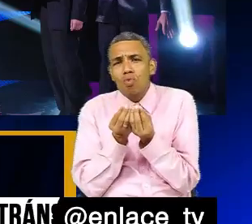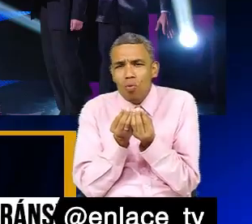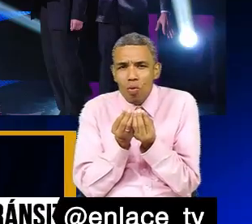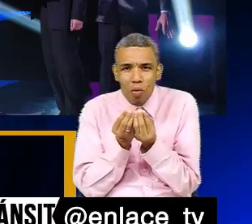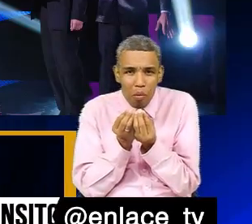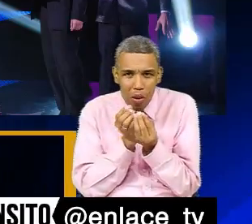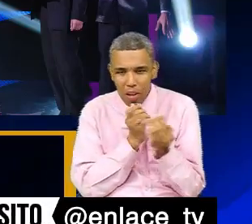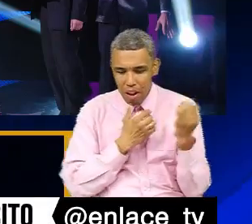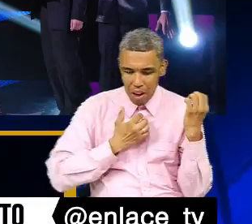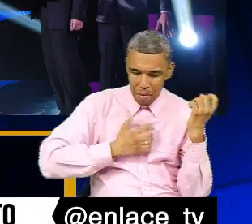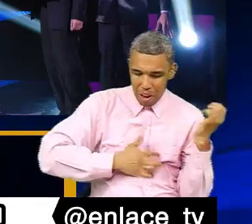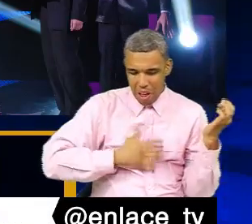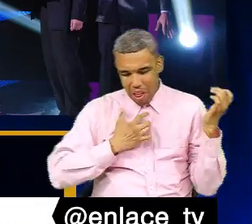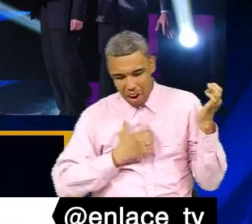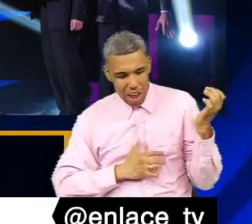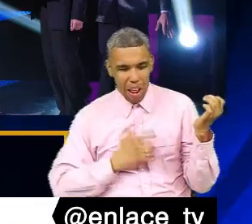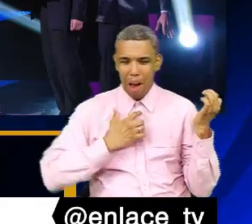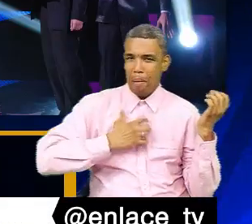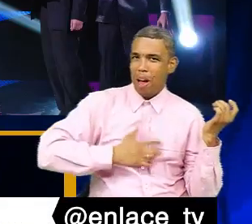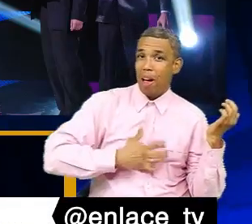bueno, Colombia vio